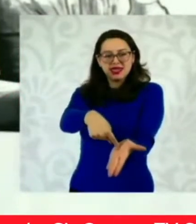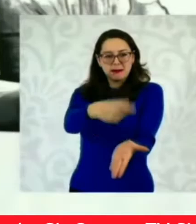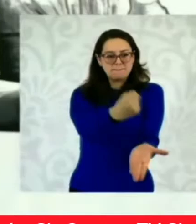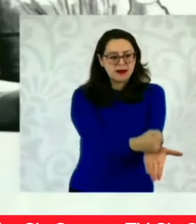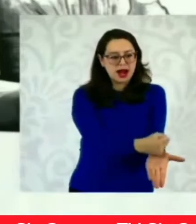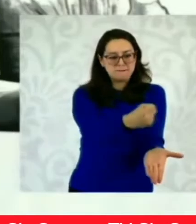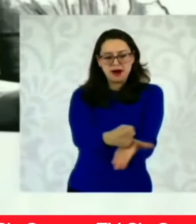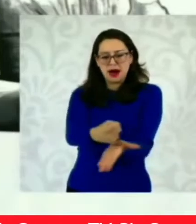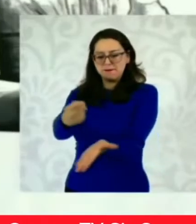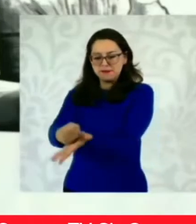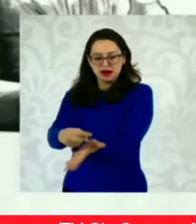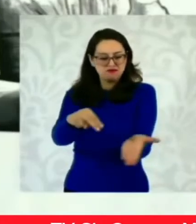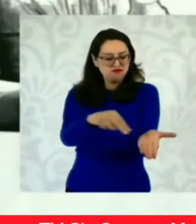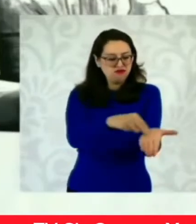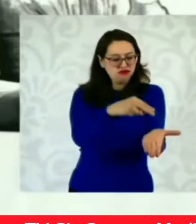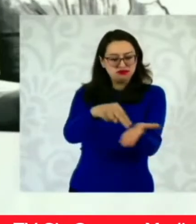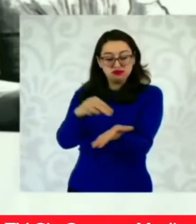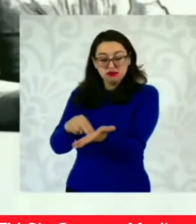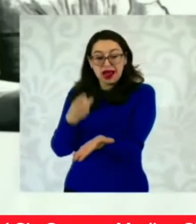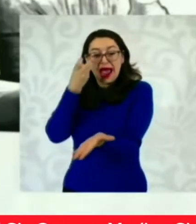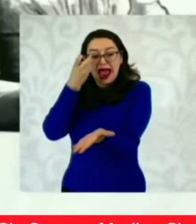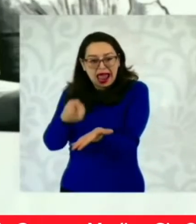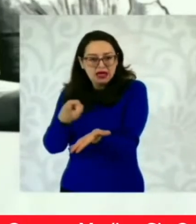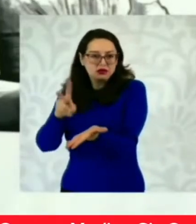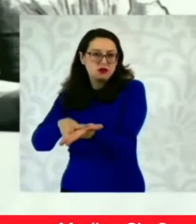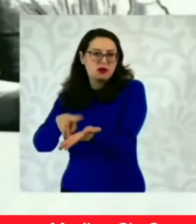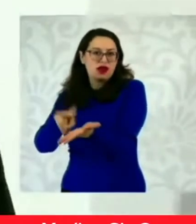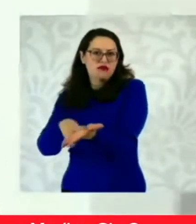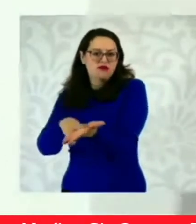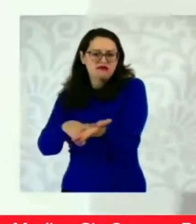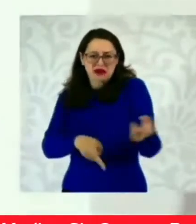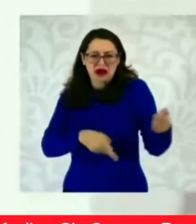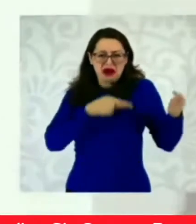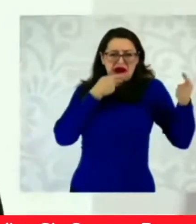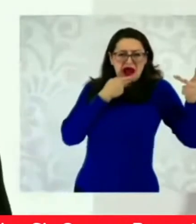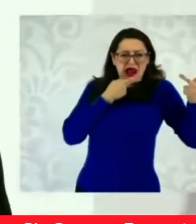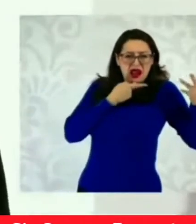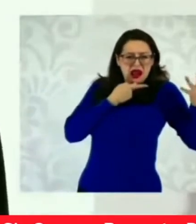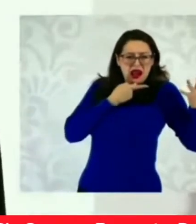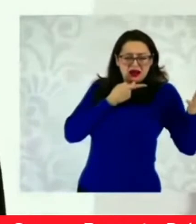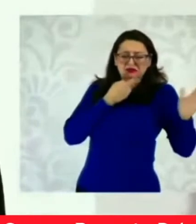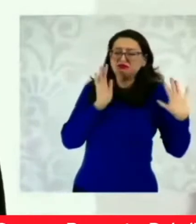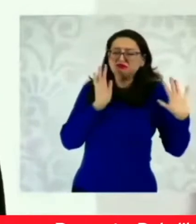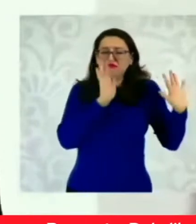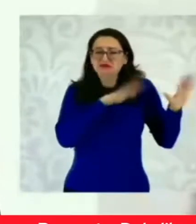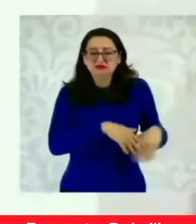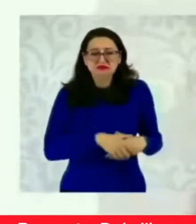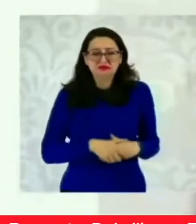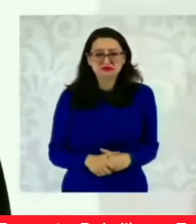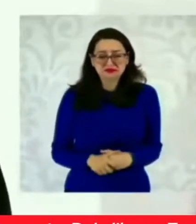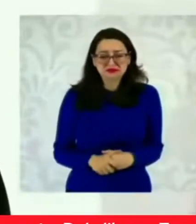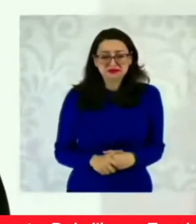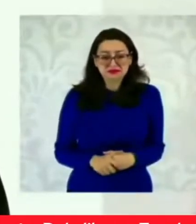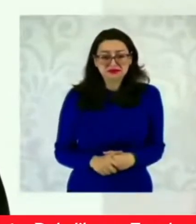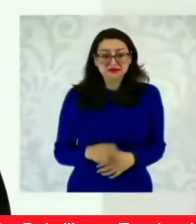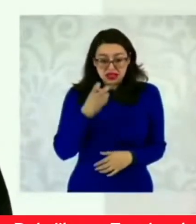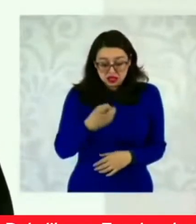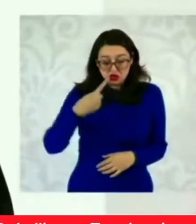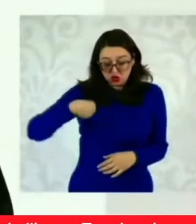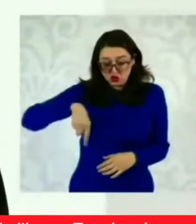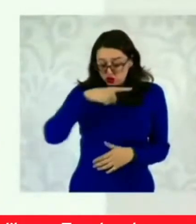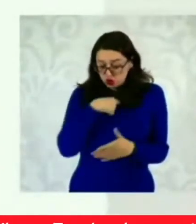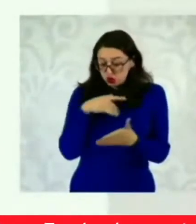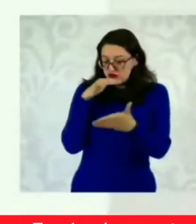que se establece jurídicamente. Entonces, en todos los casos hay que leer los decretos, de hecho los seguimos estudiando, porque ayer hasta